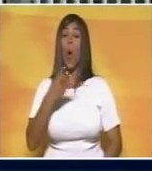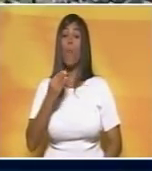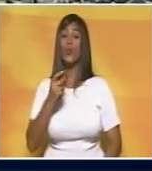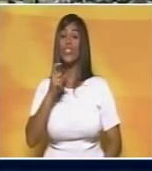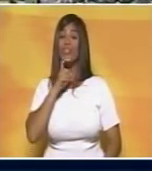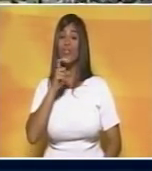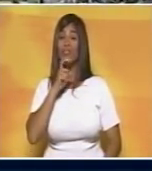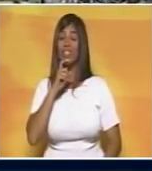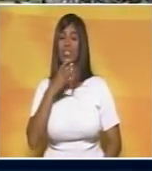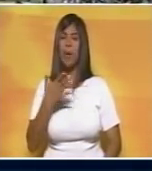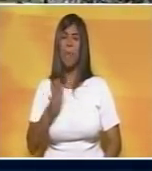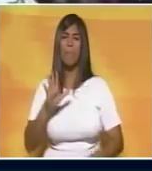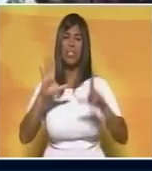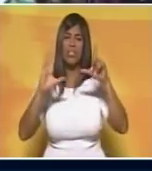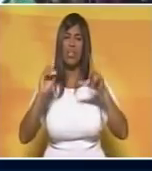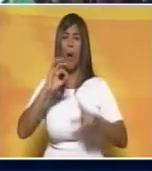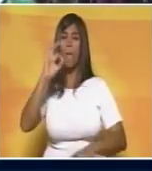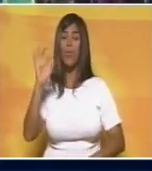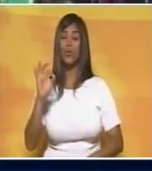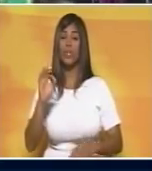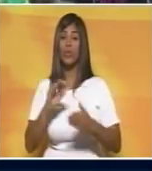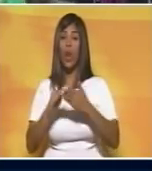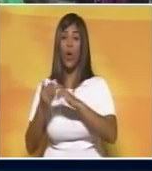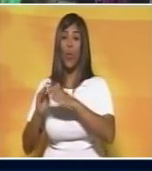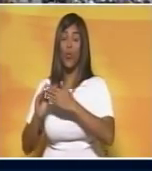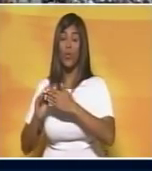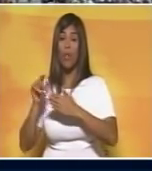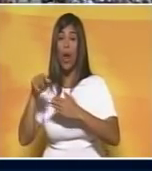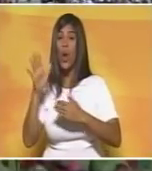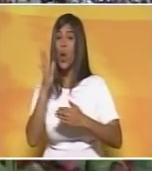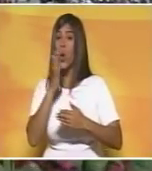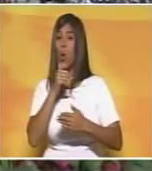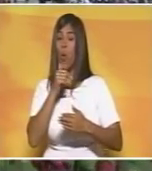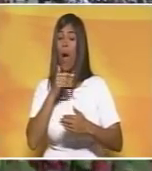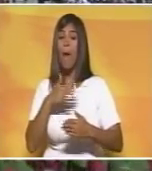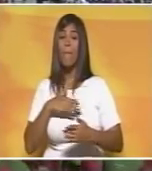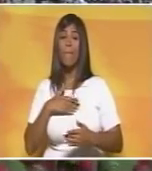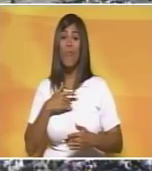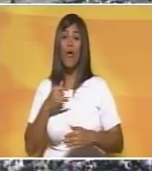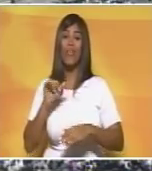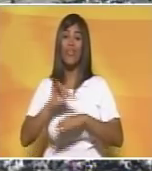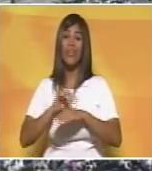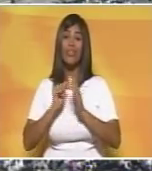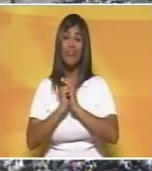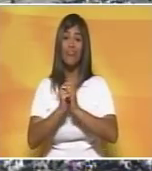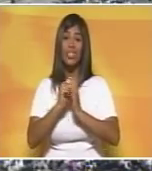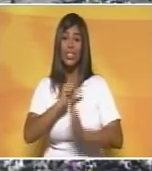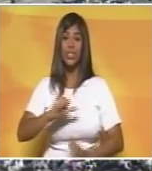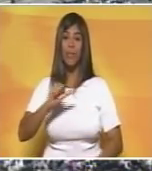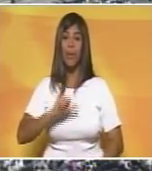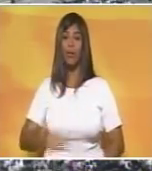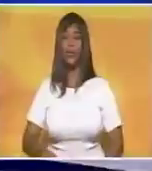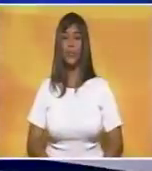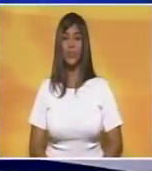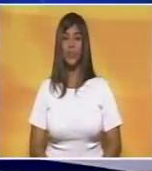donde cerca del 70% de las comunidades de la región no tiene acceso a la misa semanal.